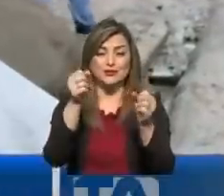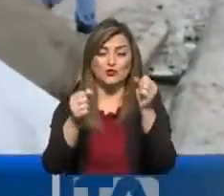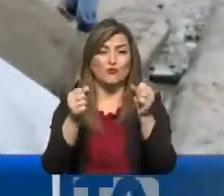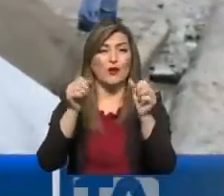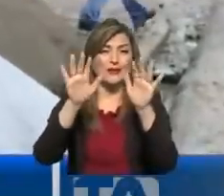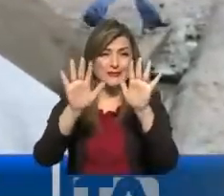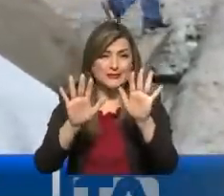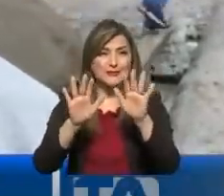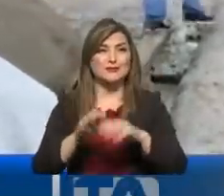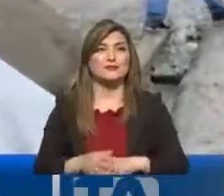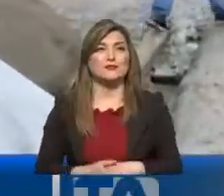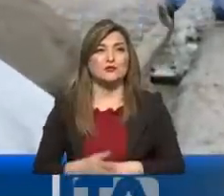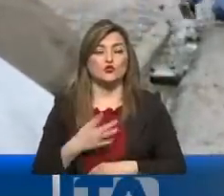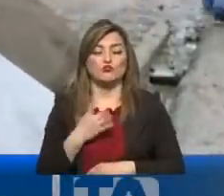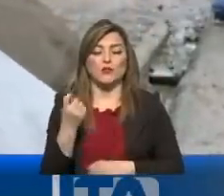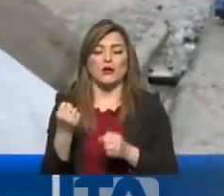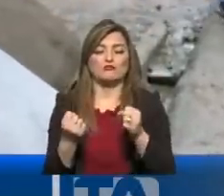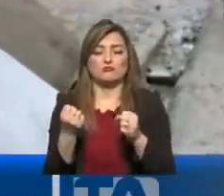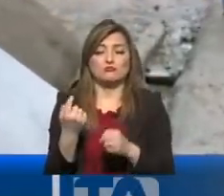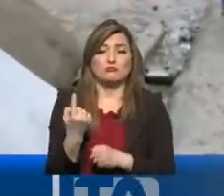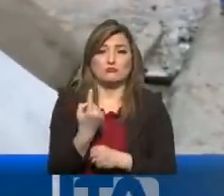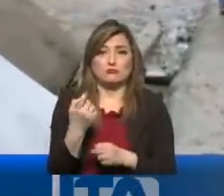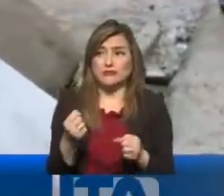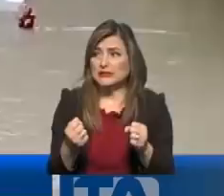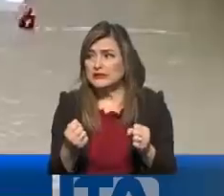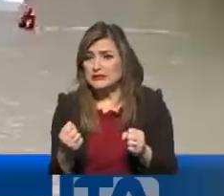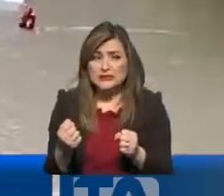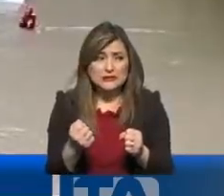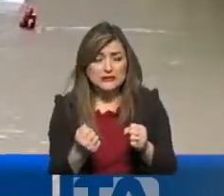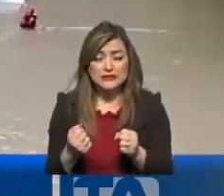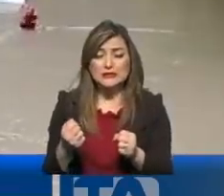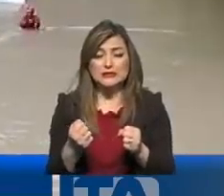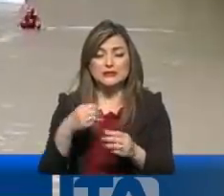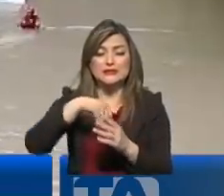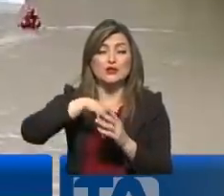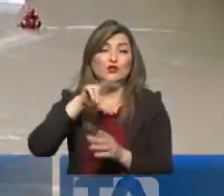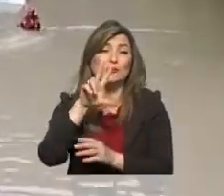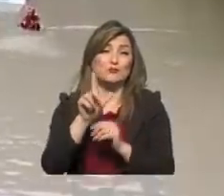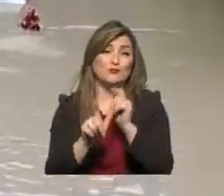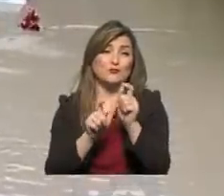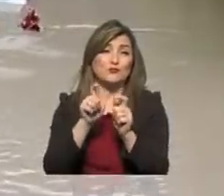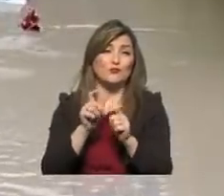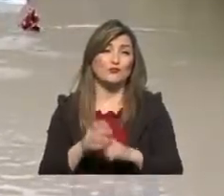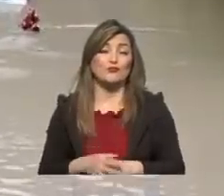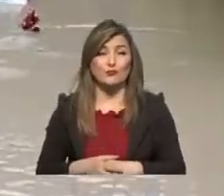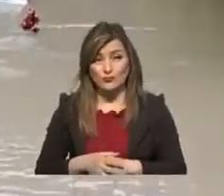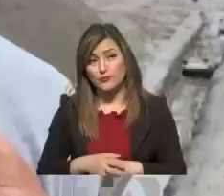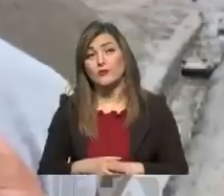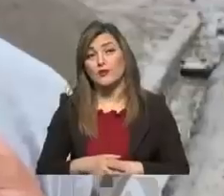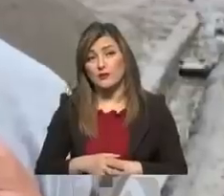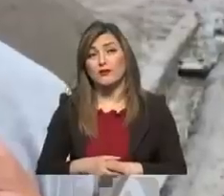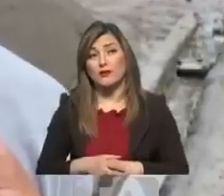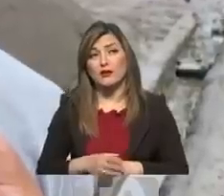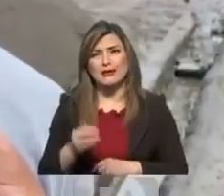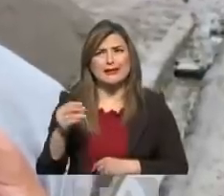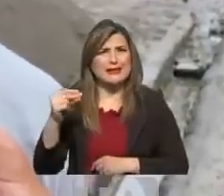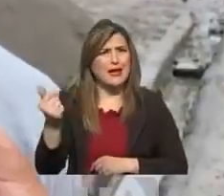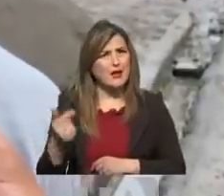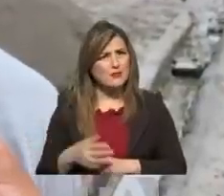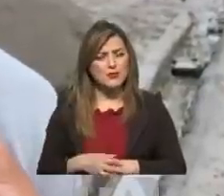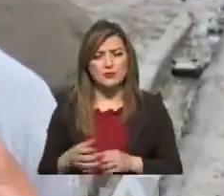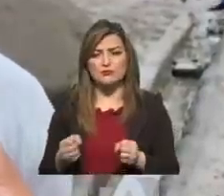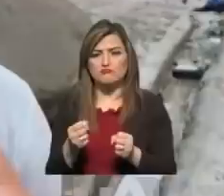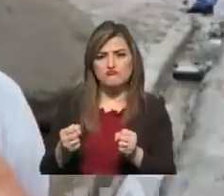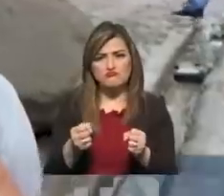estaba solo en mi vehículo, en la camioneta estaban 3 personas. Y el nivel del agua subió prácticamente